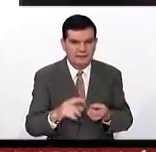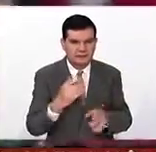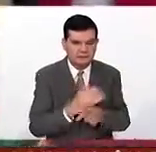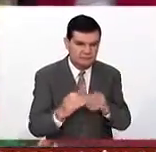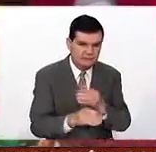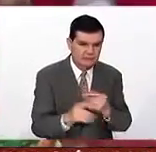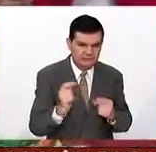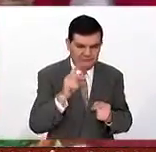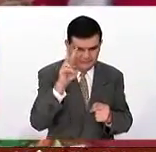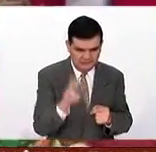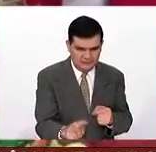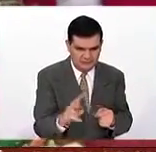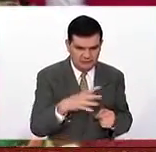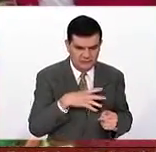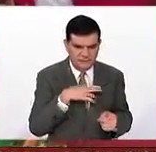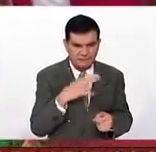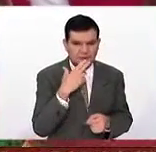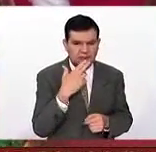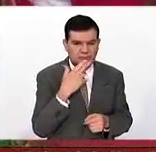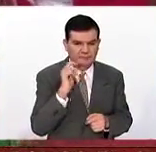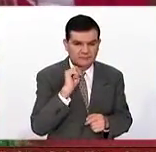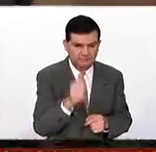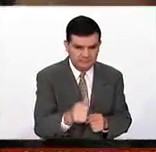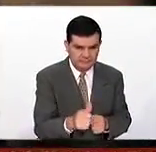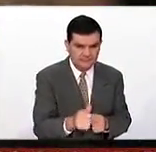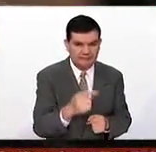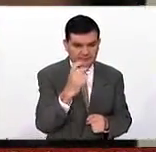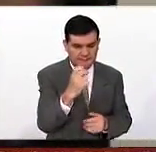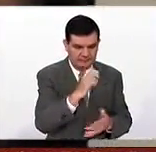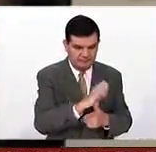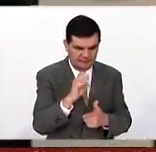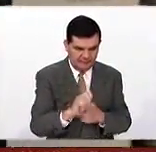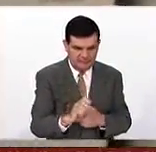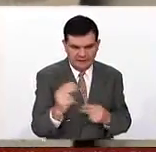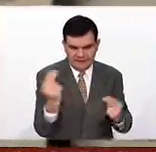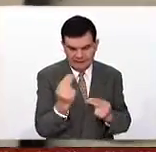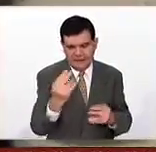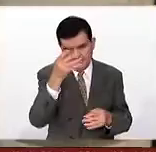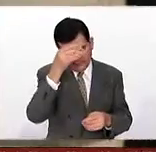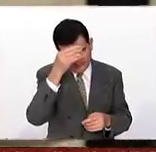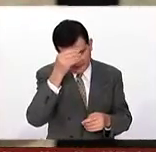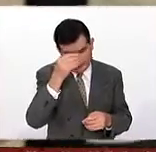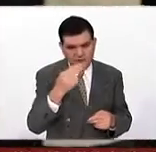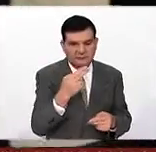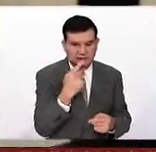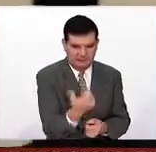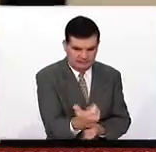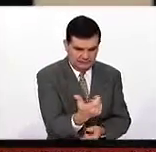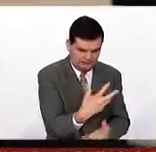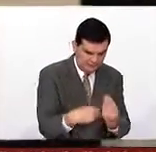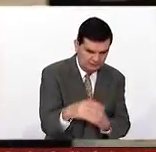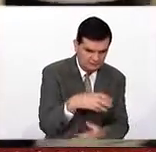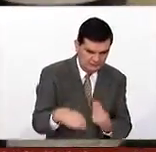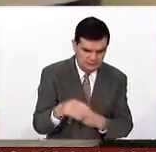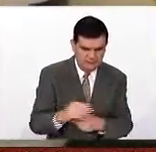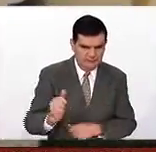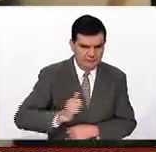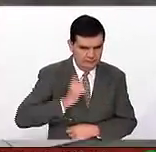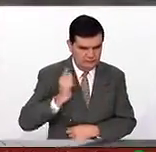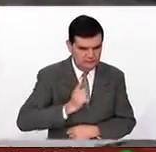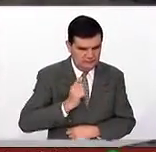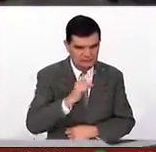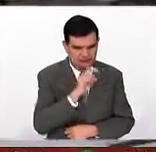de cosas que definitivamente no nos vayan a servir lo entonces hay que aprender a usar el dinero sacar el mayor provecho posible